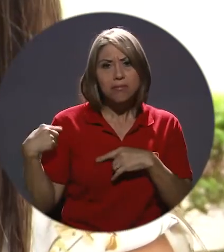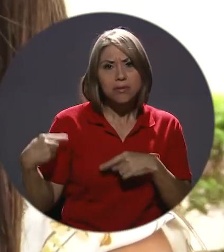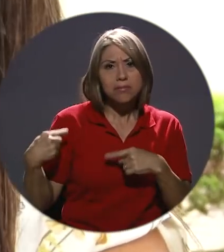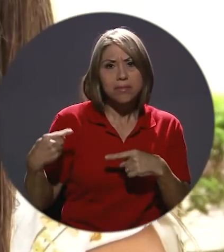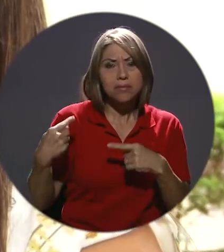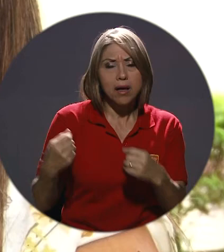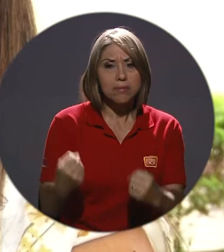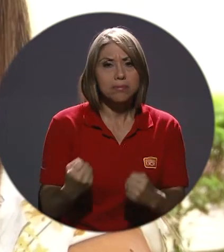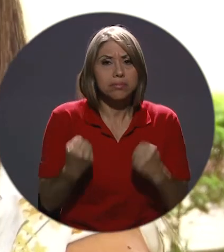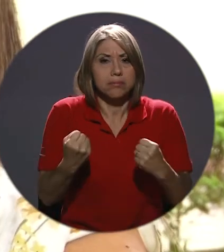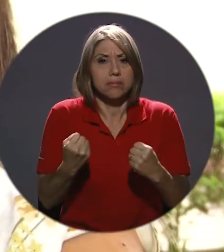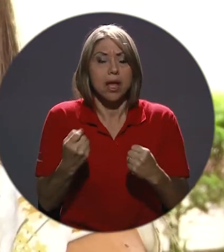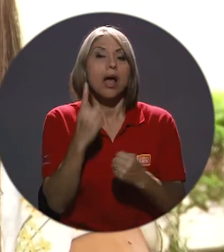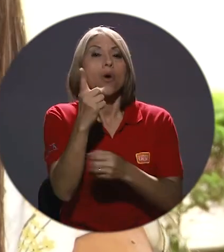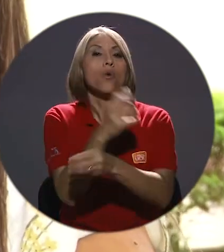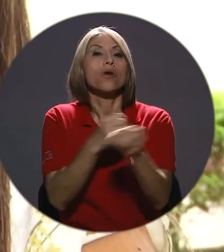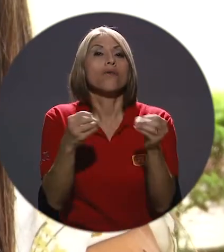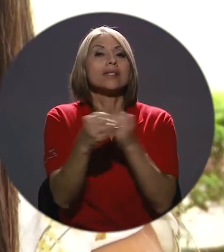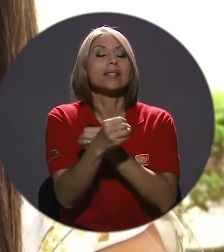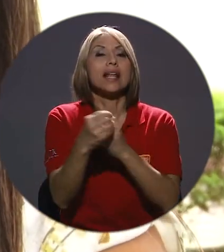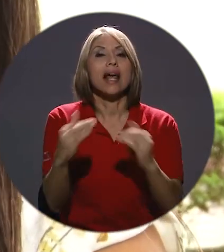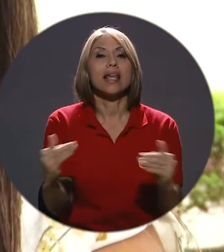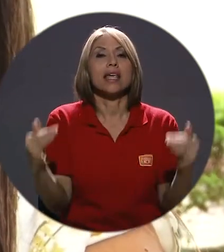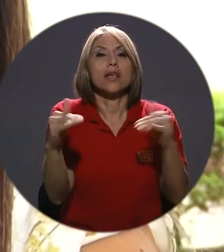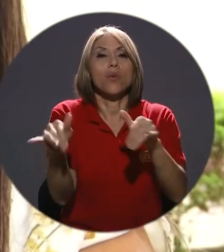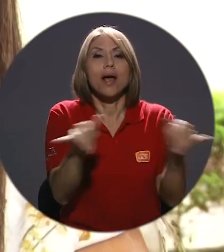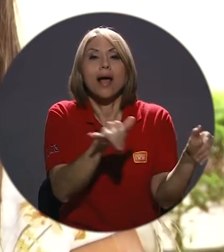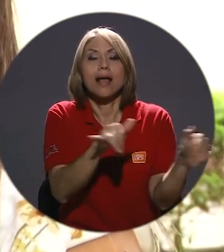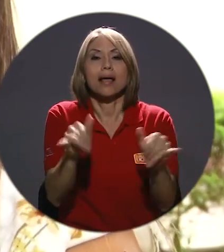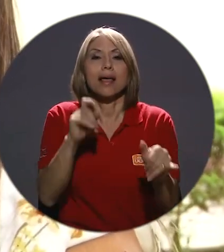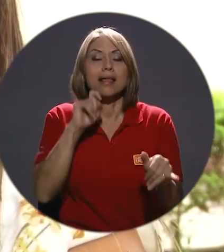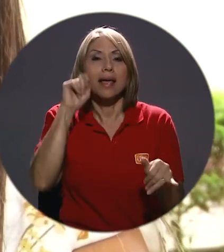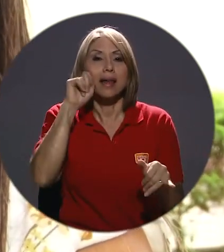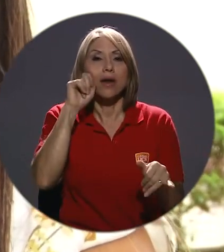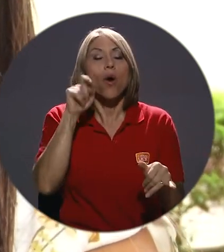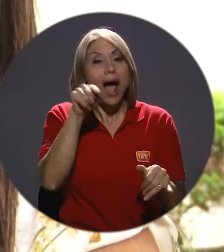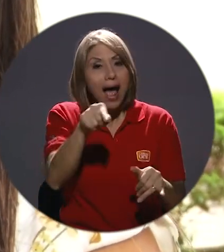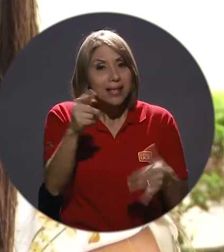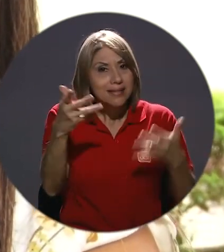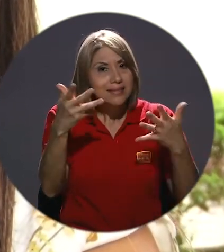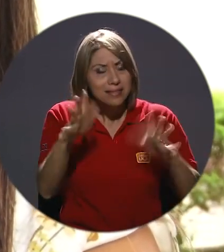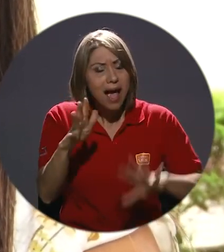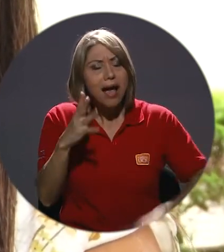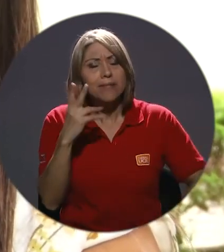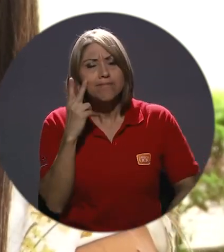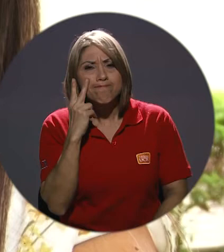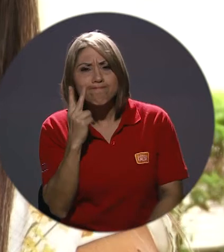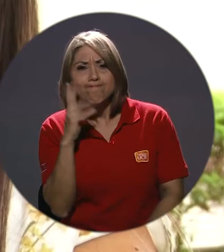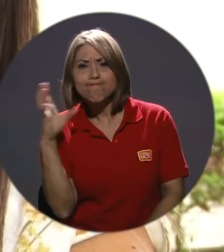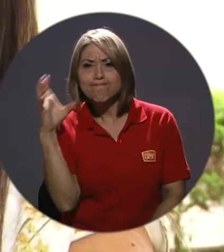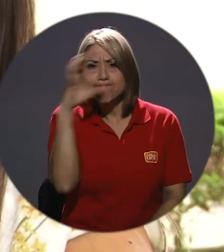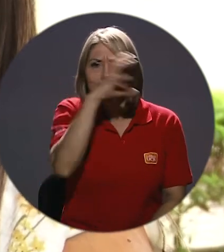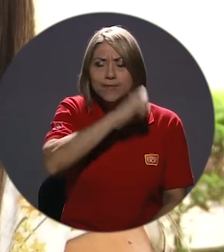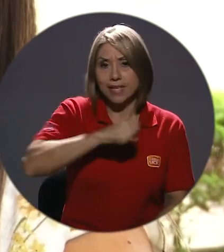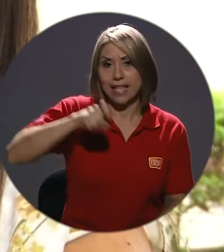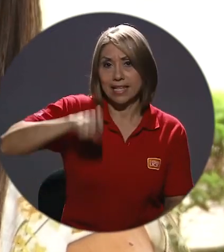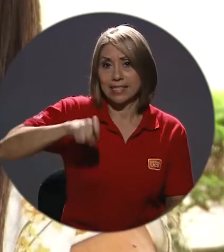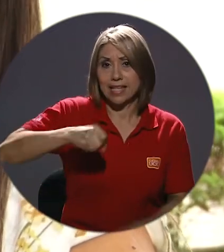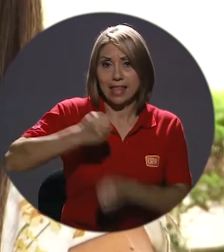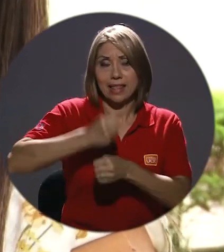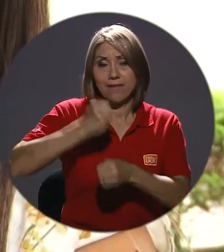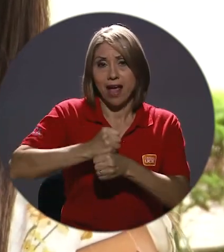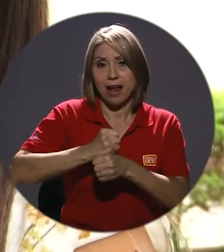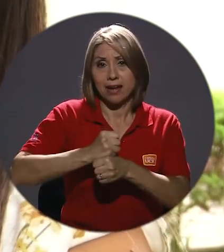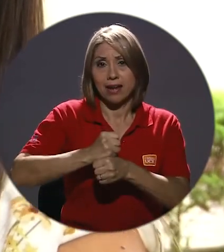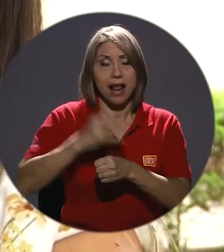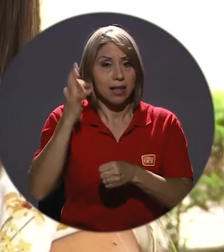2006, se ha venido consolidando, porque desde la Oficina de Igualdad y Equidad de Género se previó, se